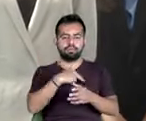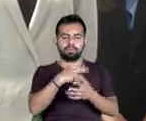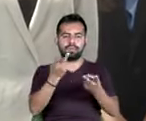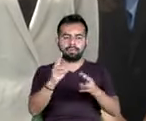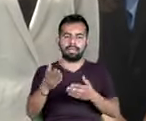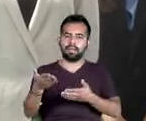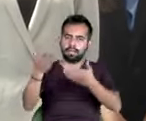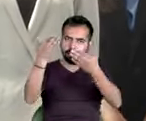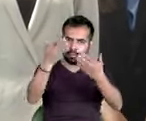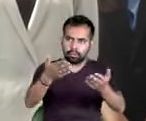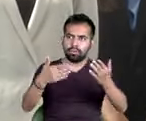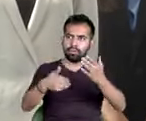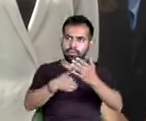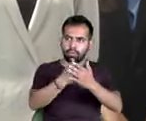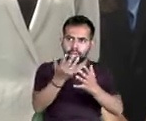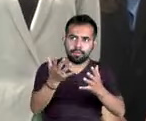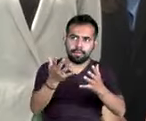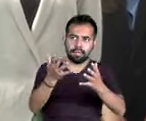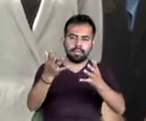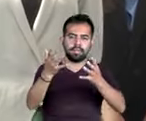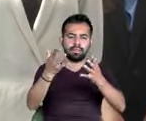Vamos a hacer